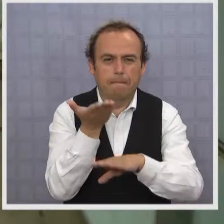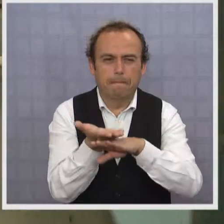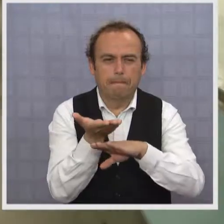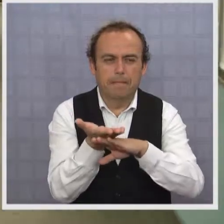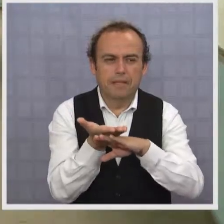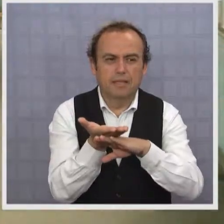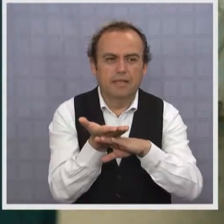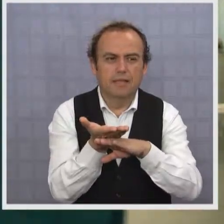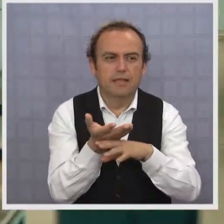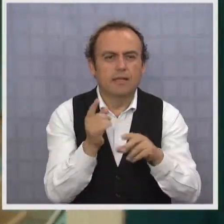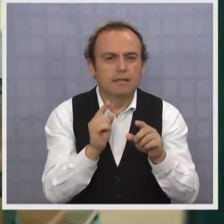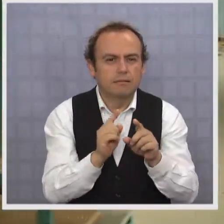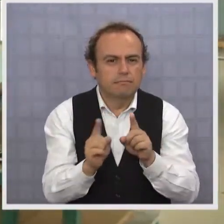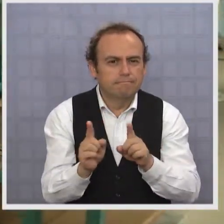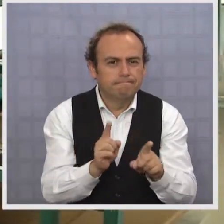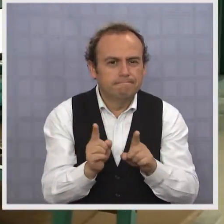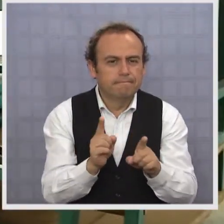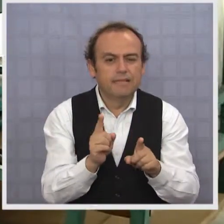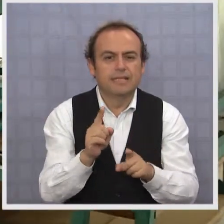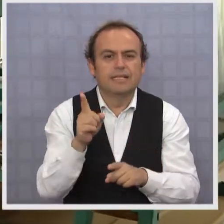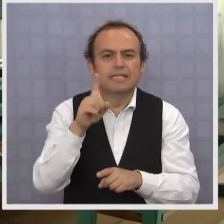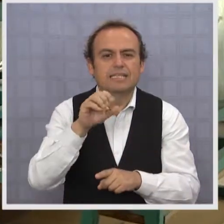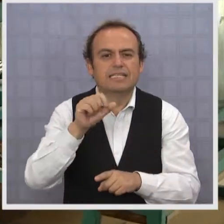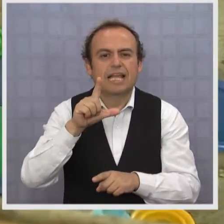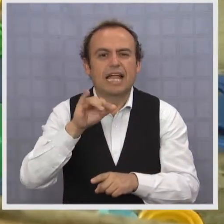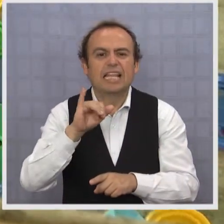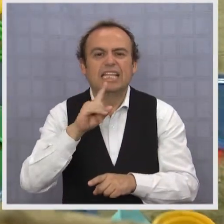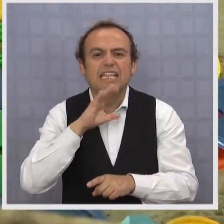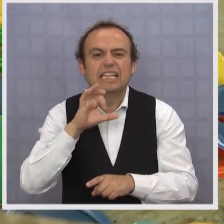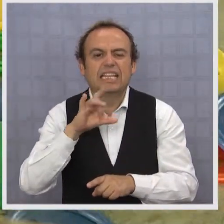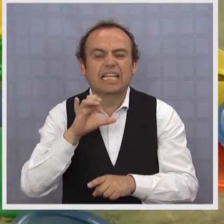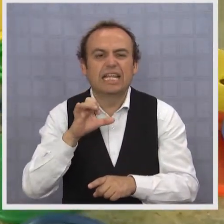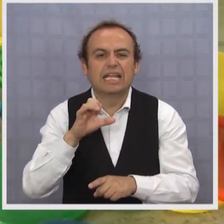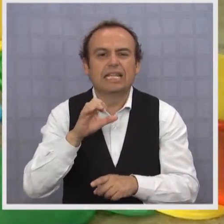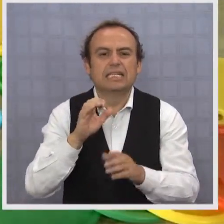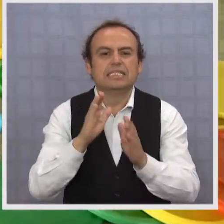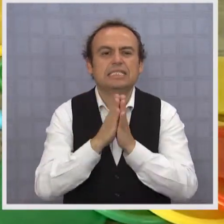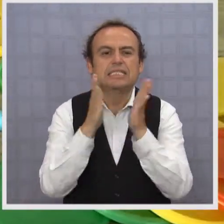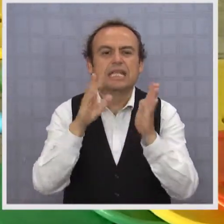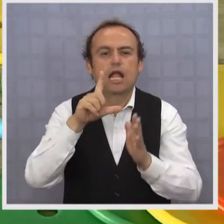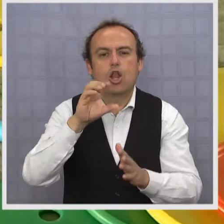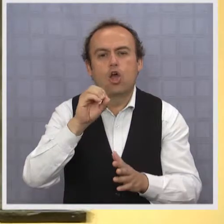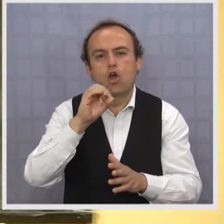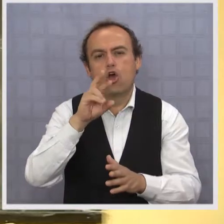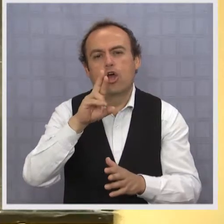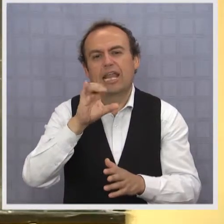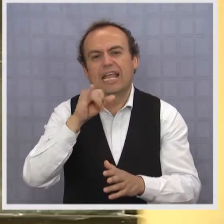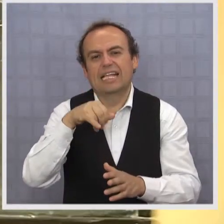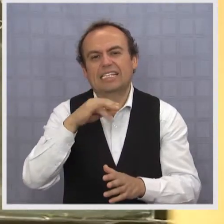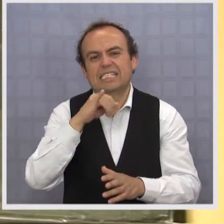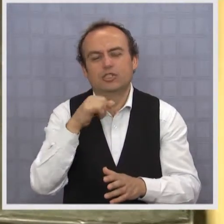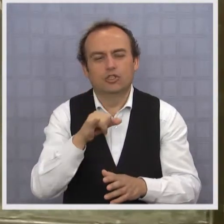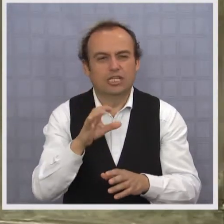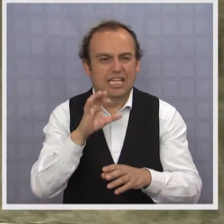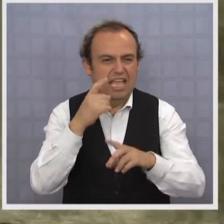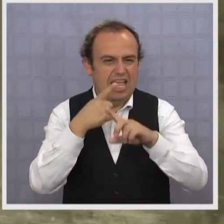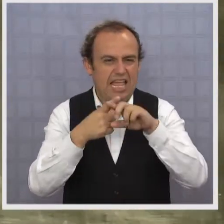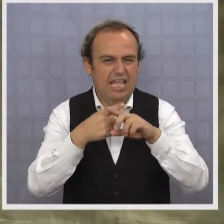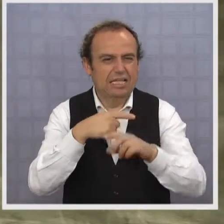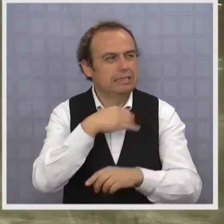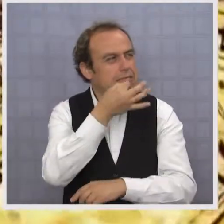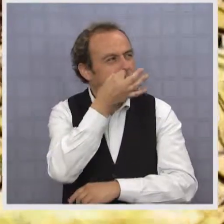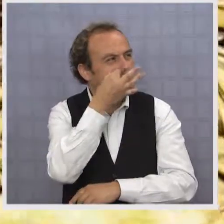pidiendo, se gestó en la salitrera San Lorenzo. Los ex saliteros viven momentos de intensa emoción, recordando